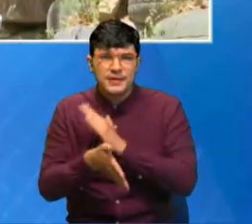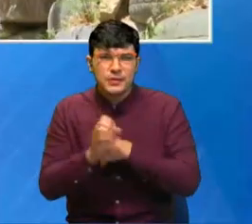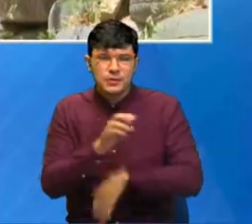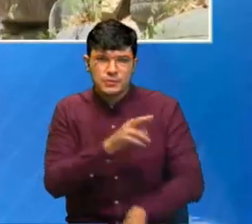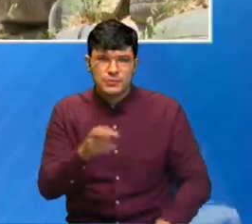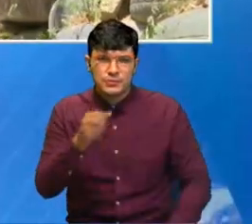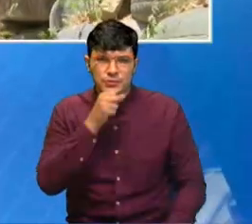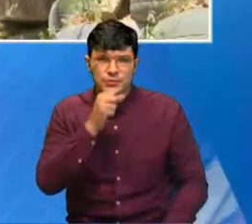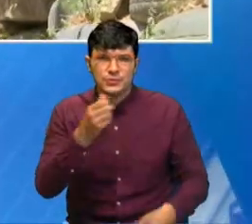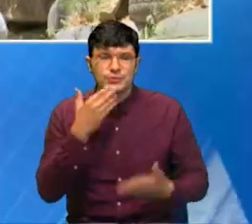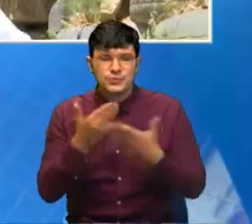stephanie pallarés para oriente no tics